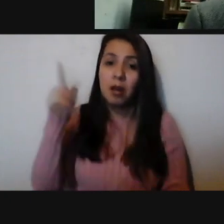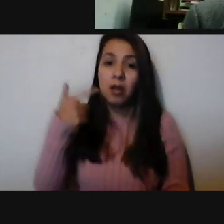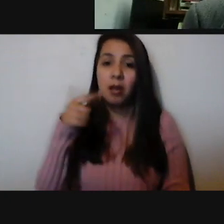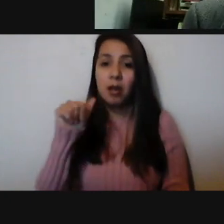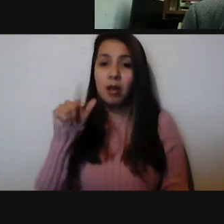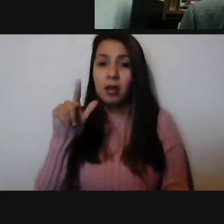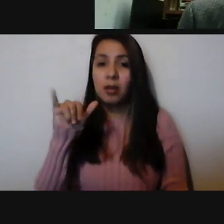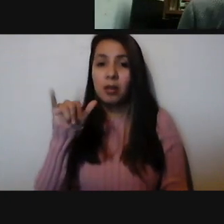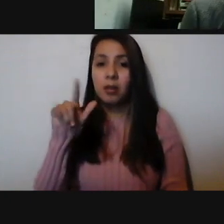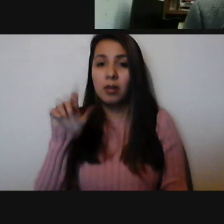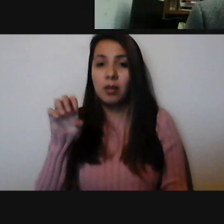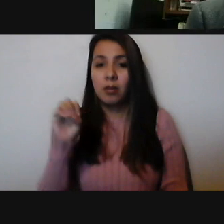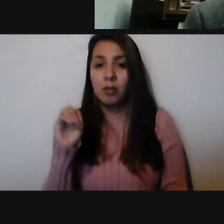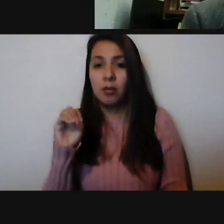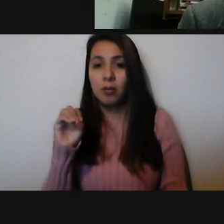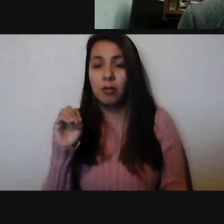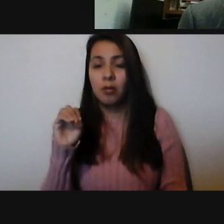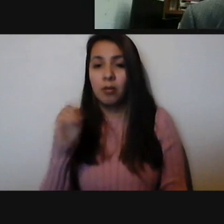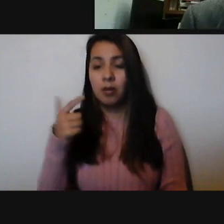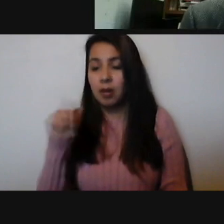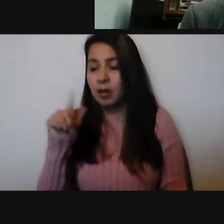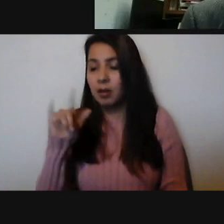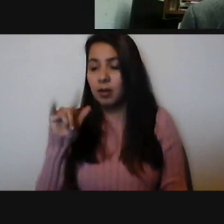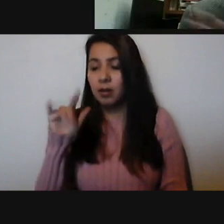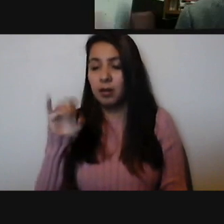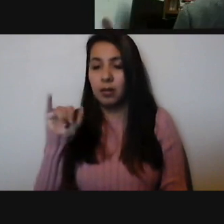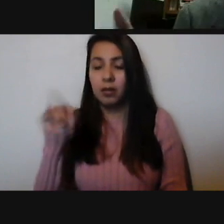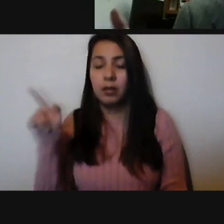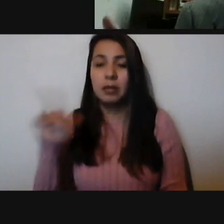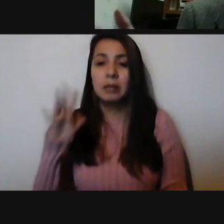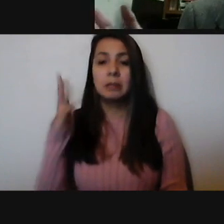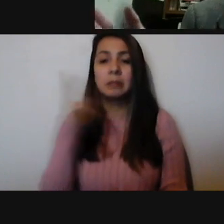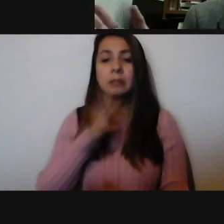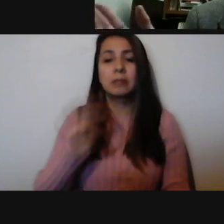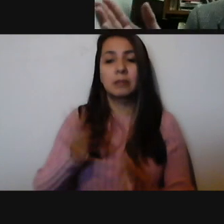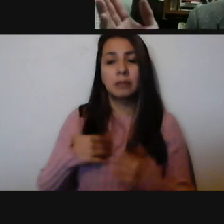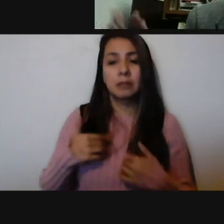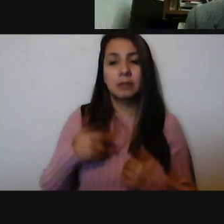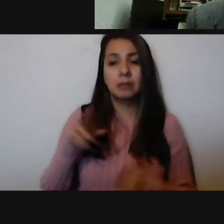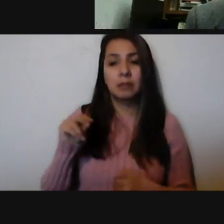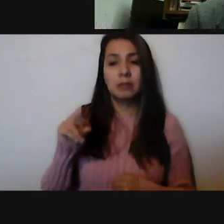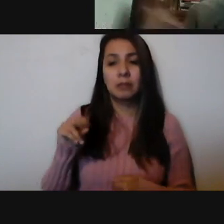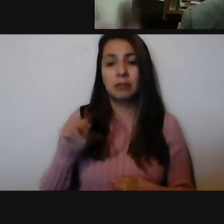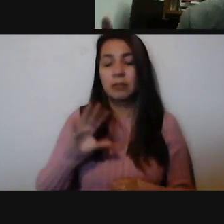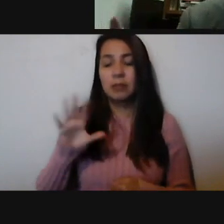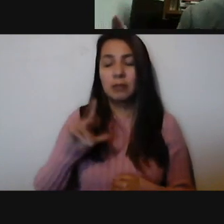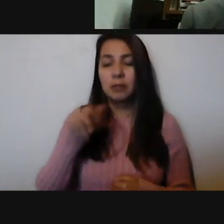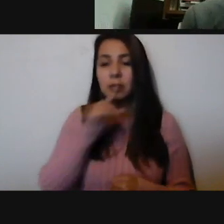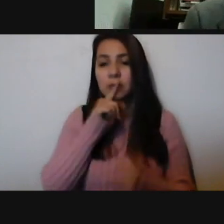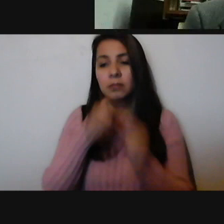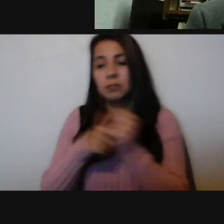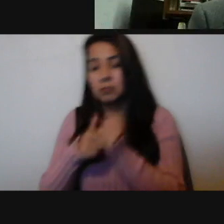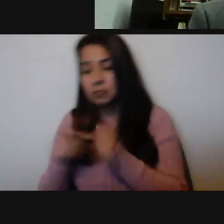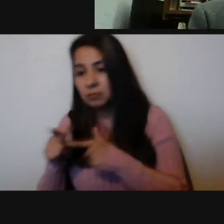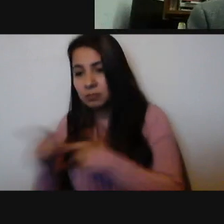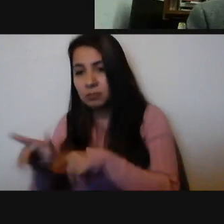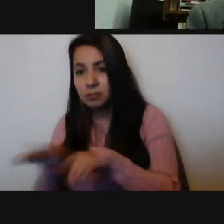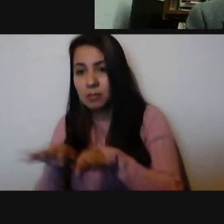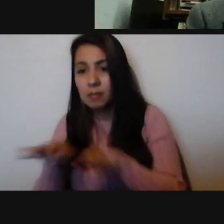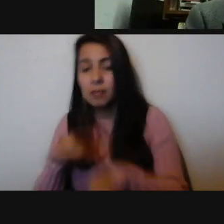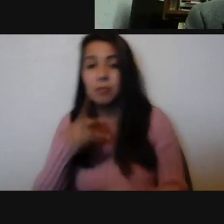Giordano Bruno fue el mismo que el de Galileo Galilei, con una pequeña diferencia. Galileo Galilei se retractó, ¿no? Y bueno, ya igual